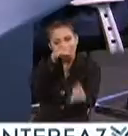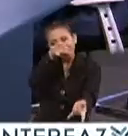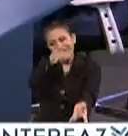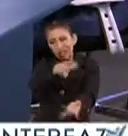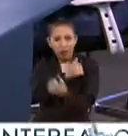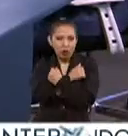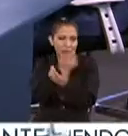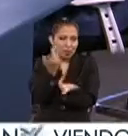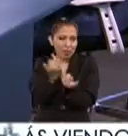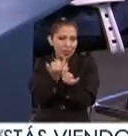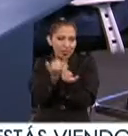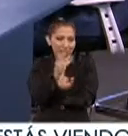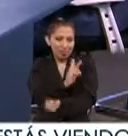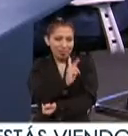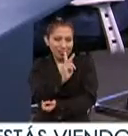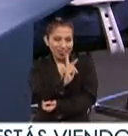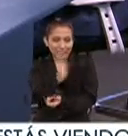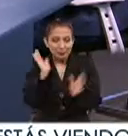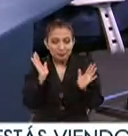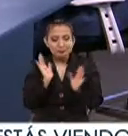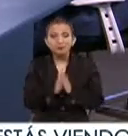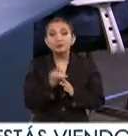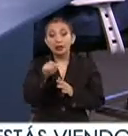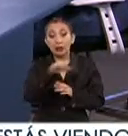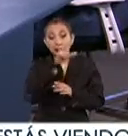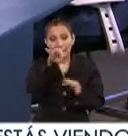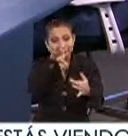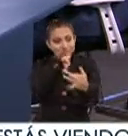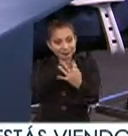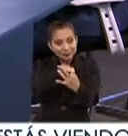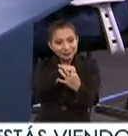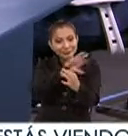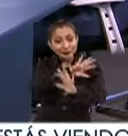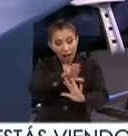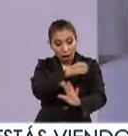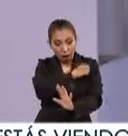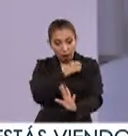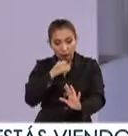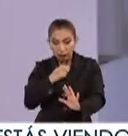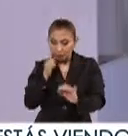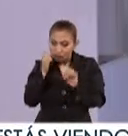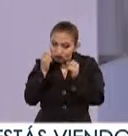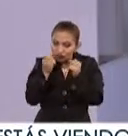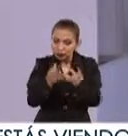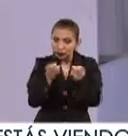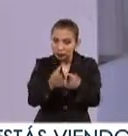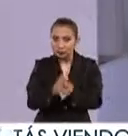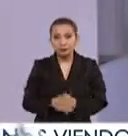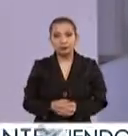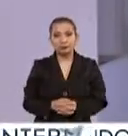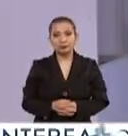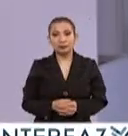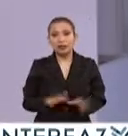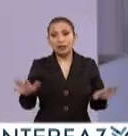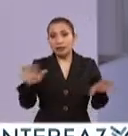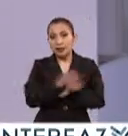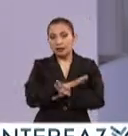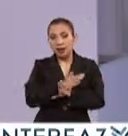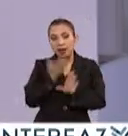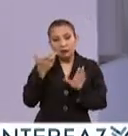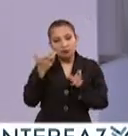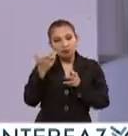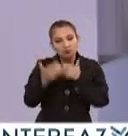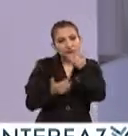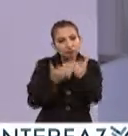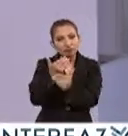del amor. O sea, y después ya tienes el compromiso del alumno, su complicidad, y ya cambia la trayectoria